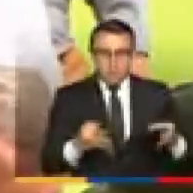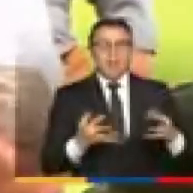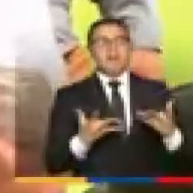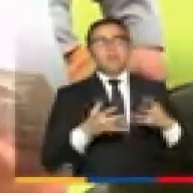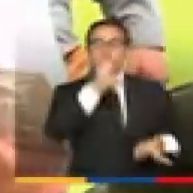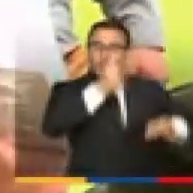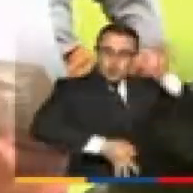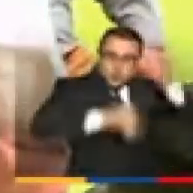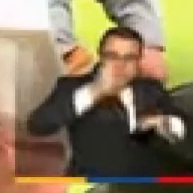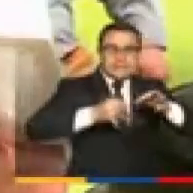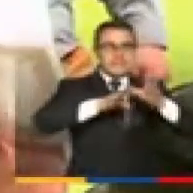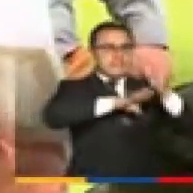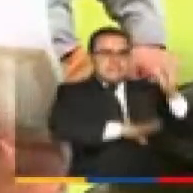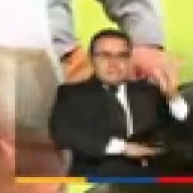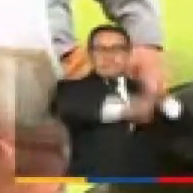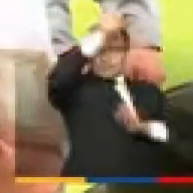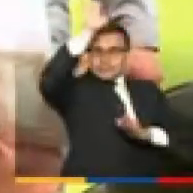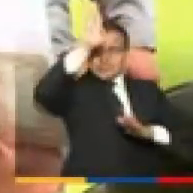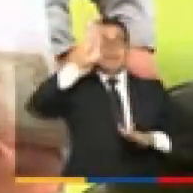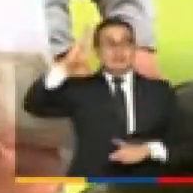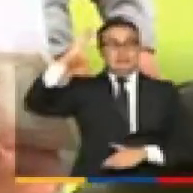la reducción de la oferta,